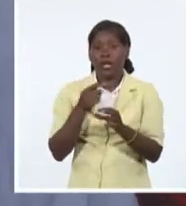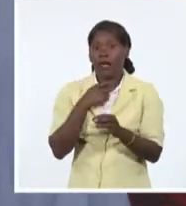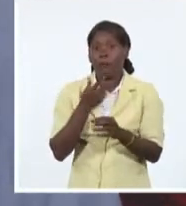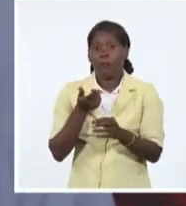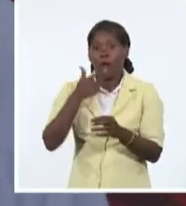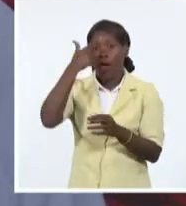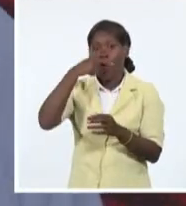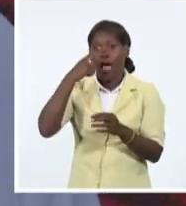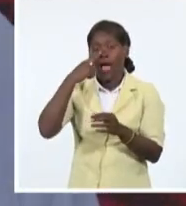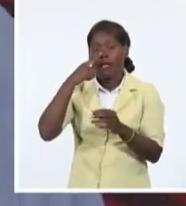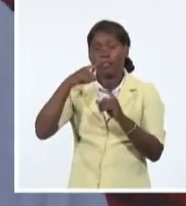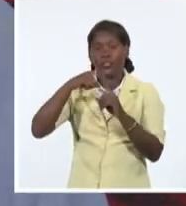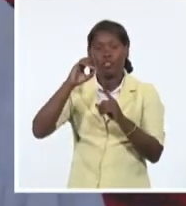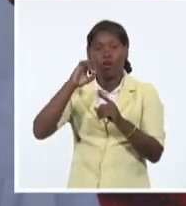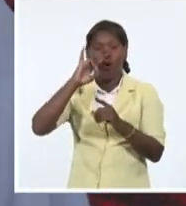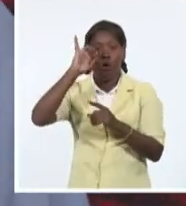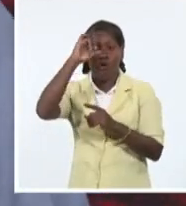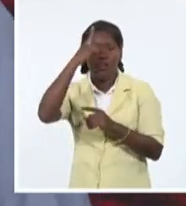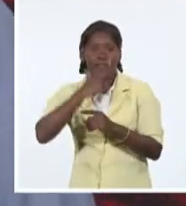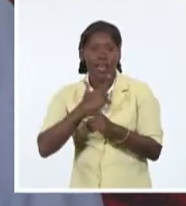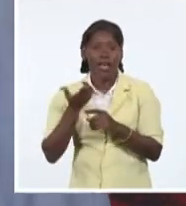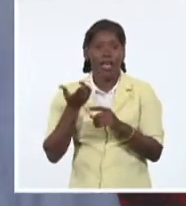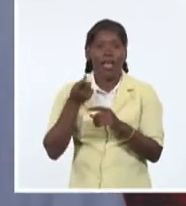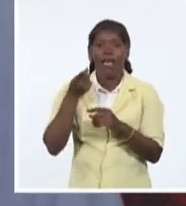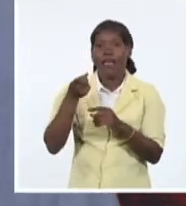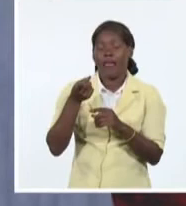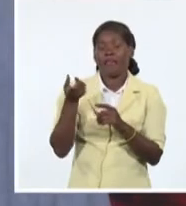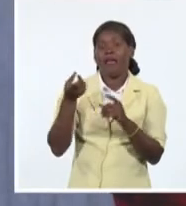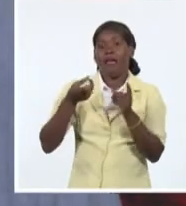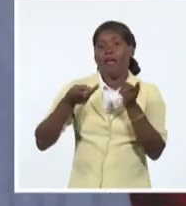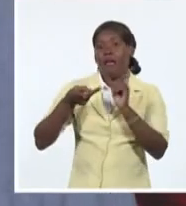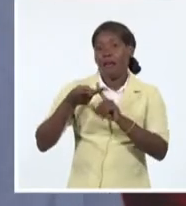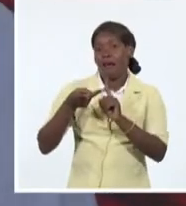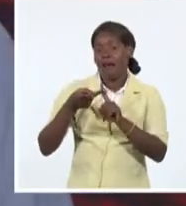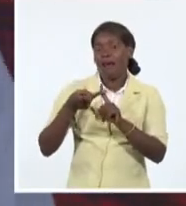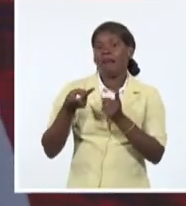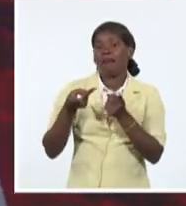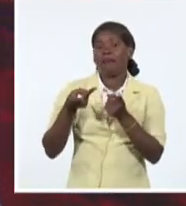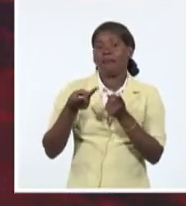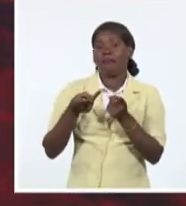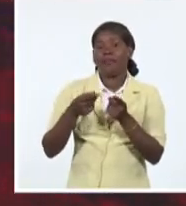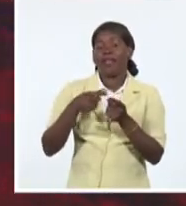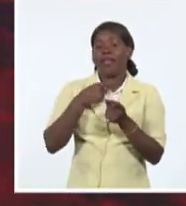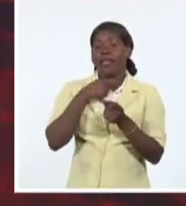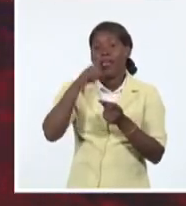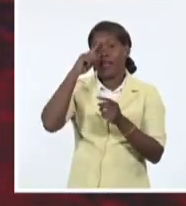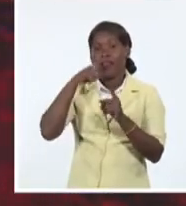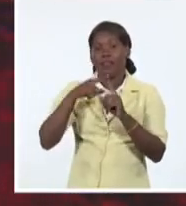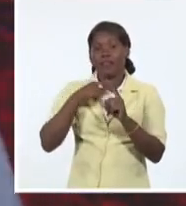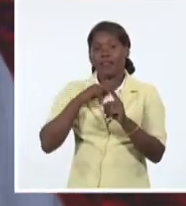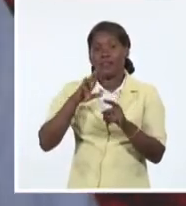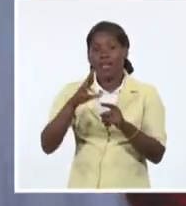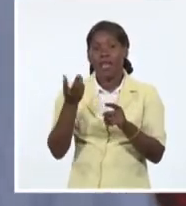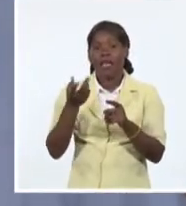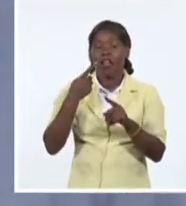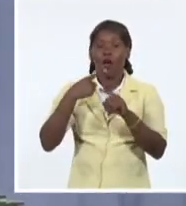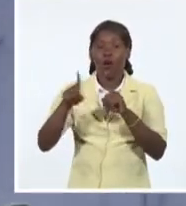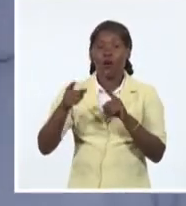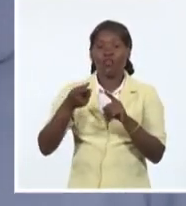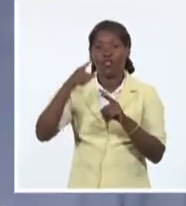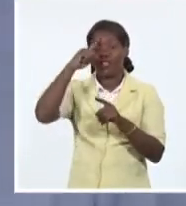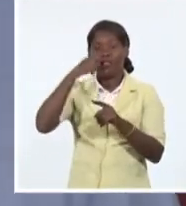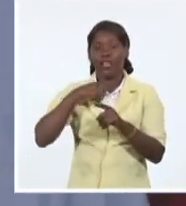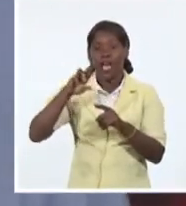Antonio Vidal bien este el escultor Sergio Martínez